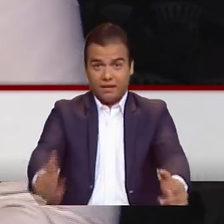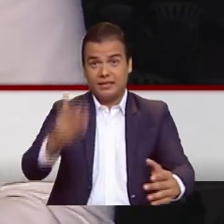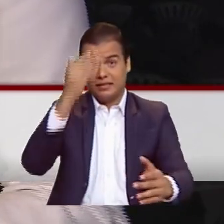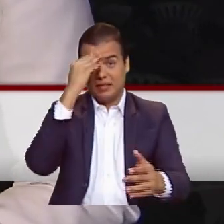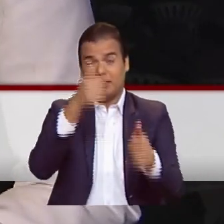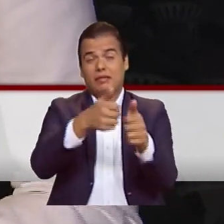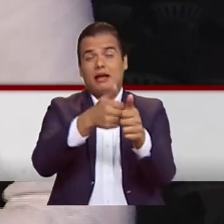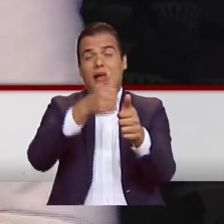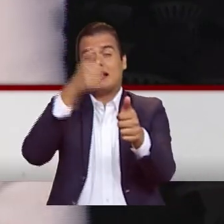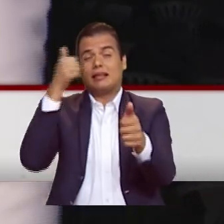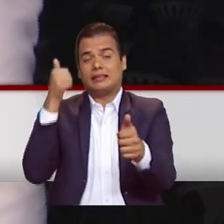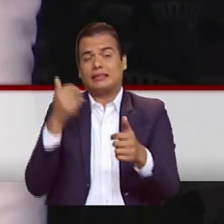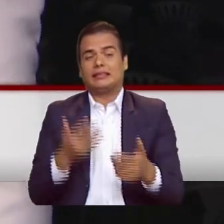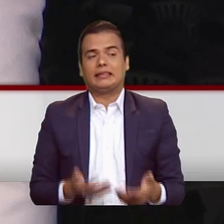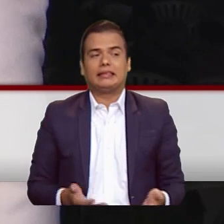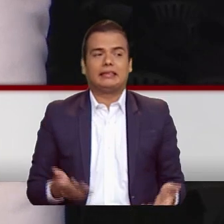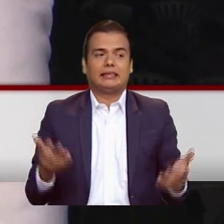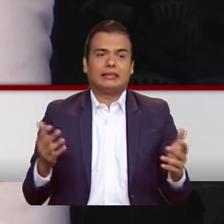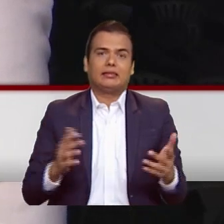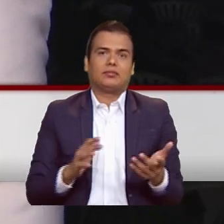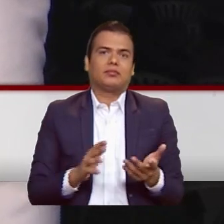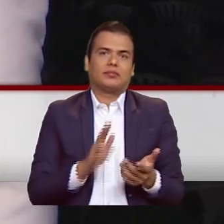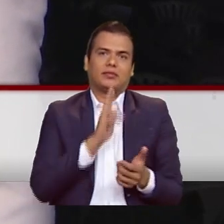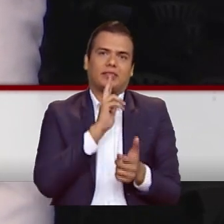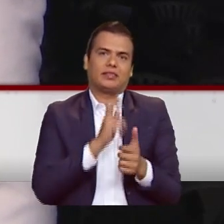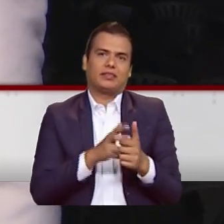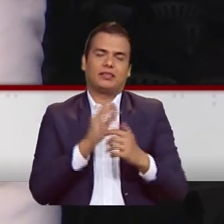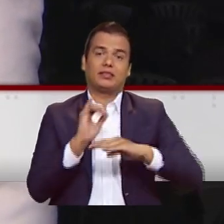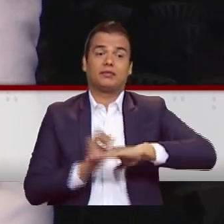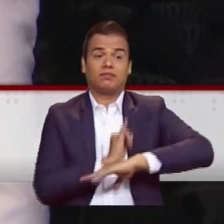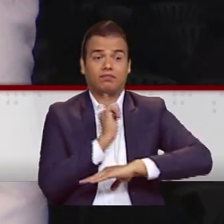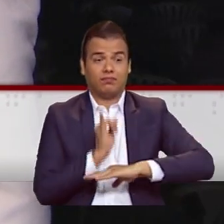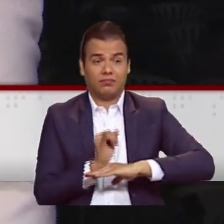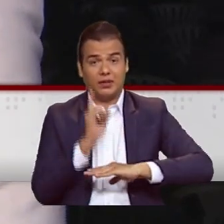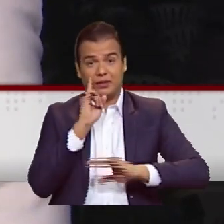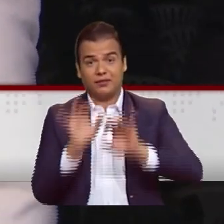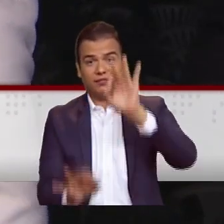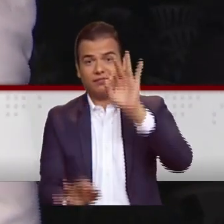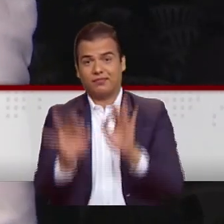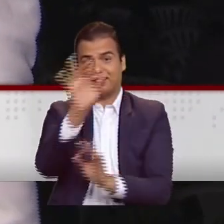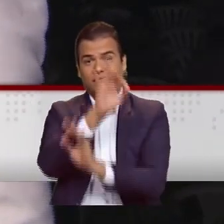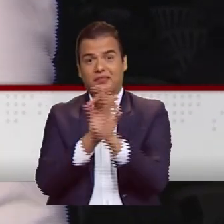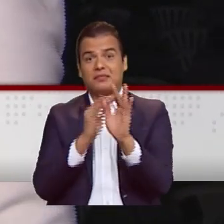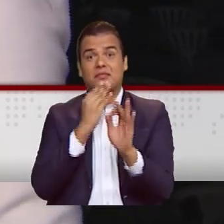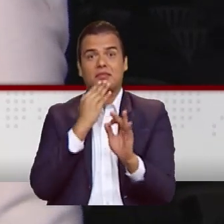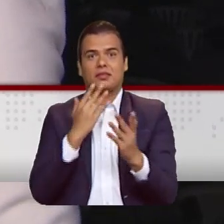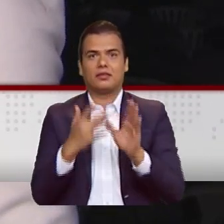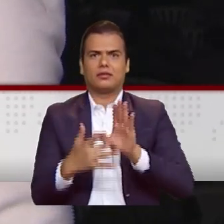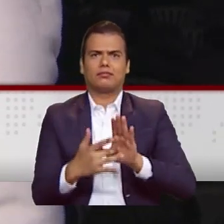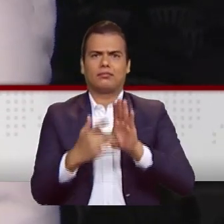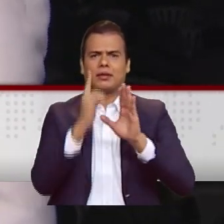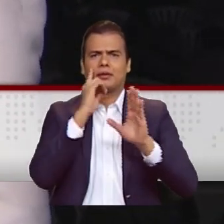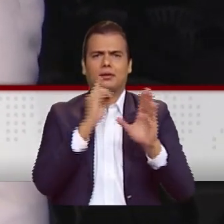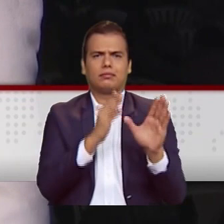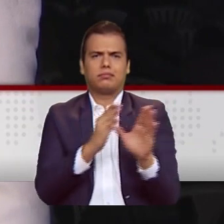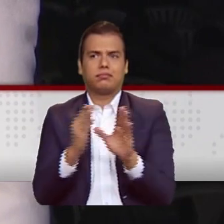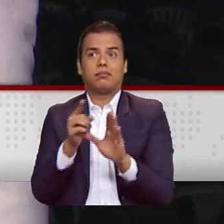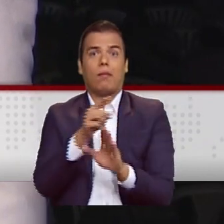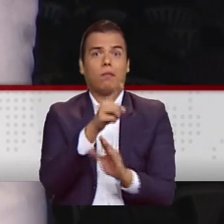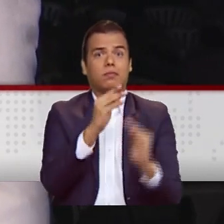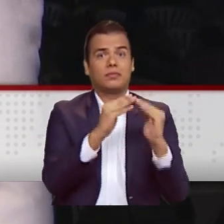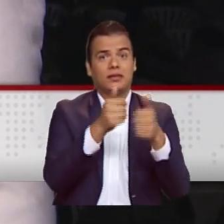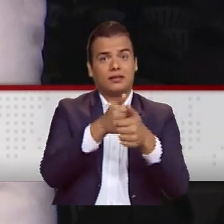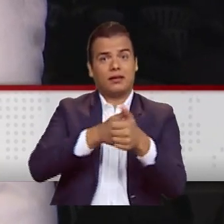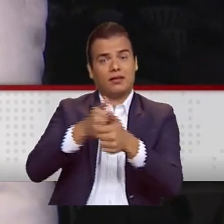de algunas personas no han hecho que puedan llegar ellos hasta la ciudad de ipiales pero telepacífico nos brinda esta oportunidad de aquellas personas que están desde sus casas